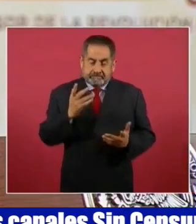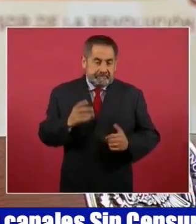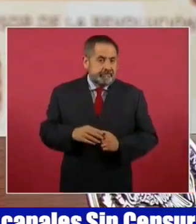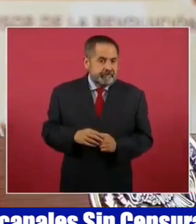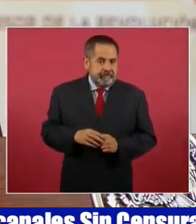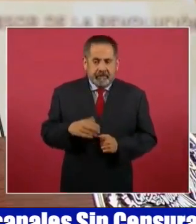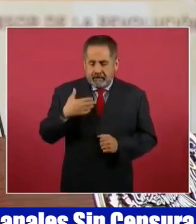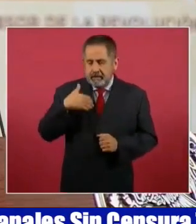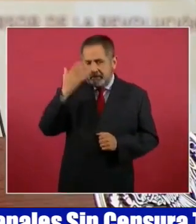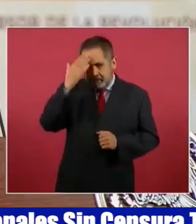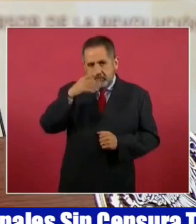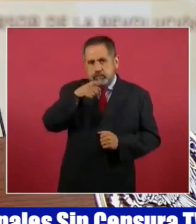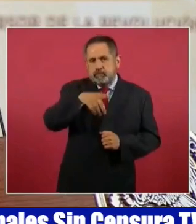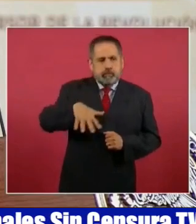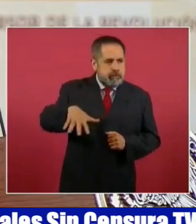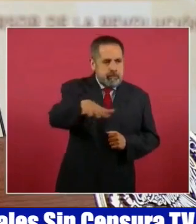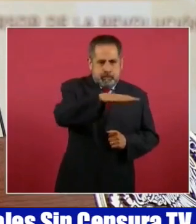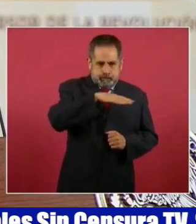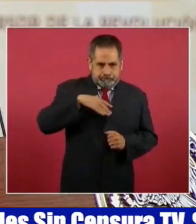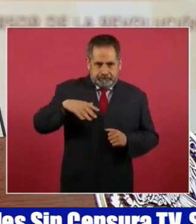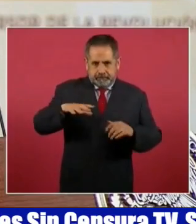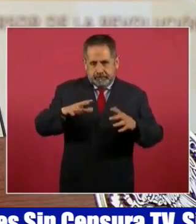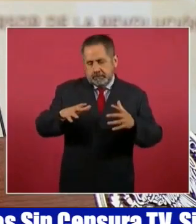en toda esa región ha habido